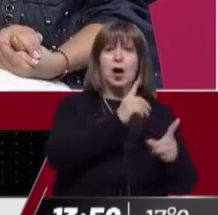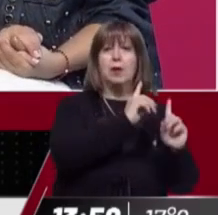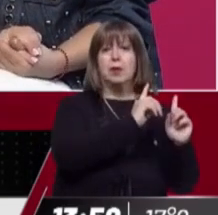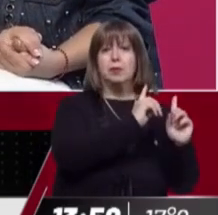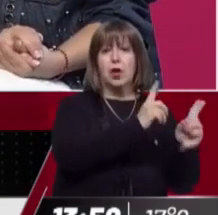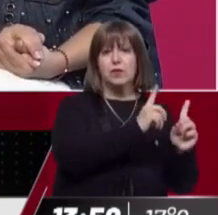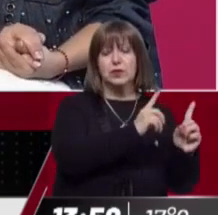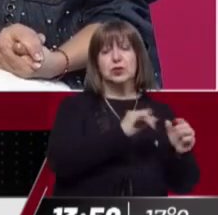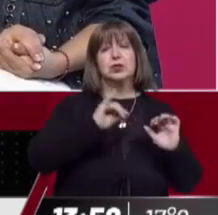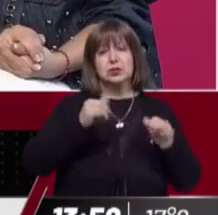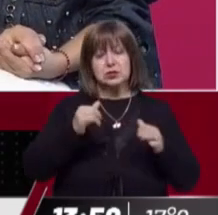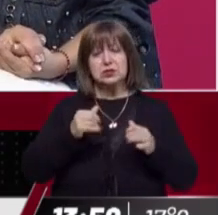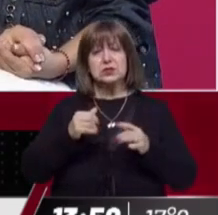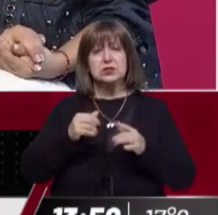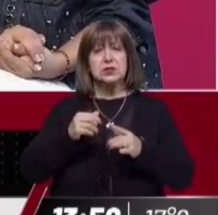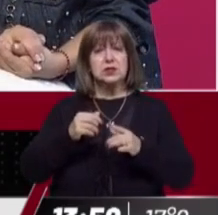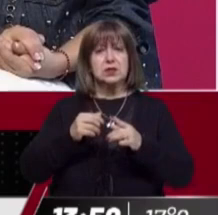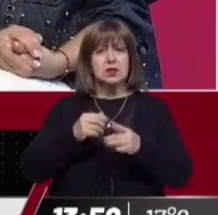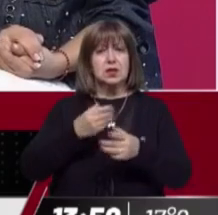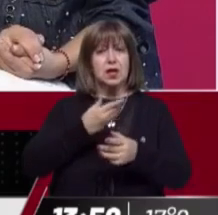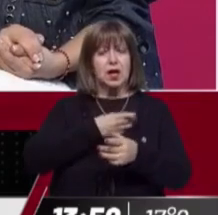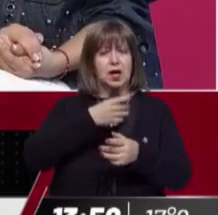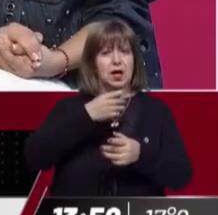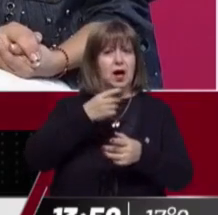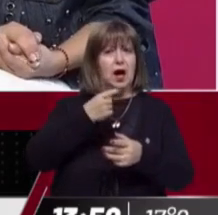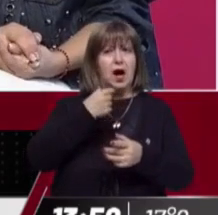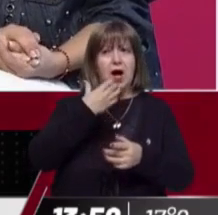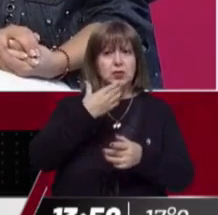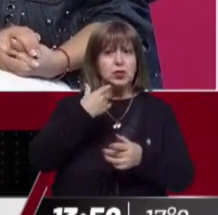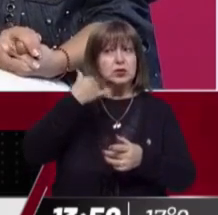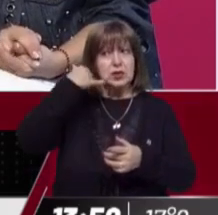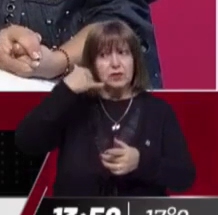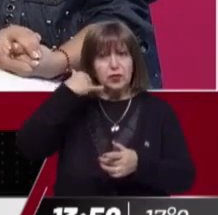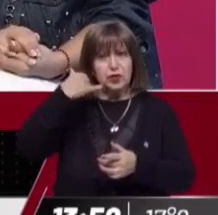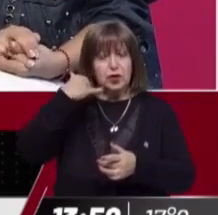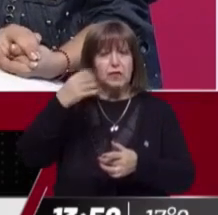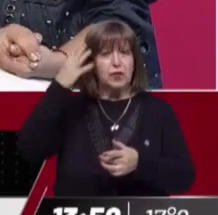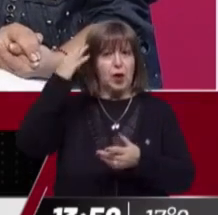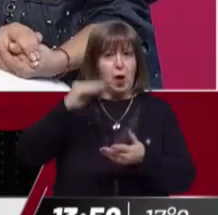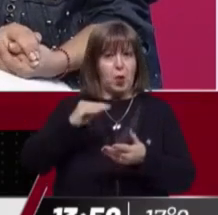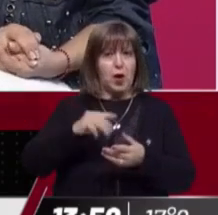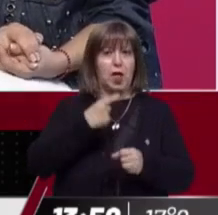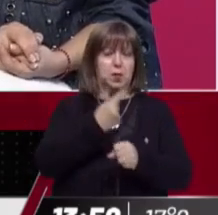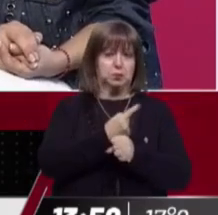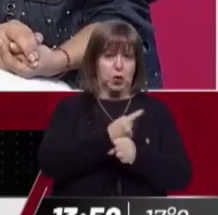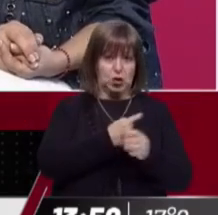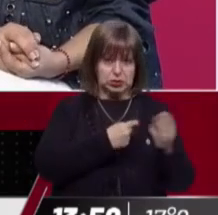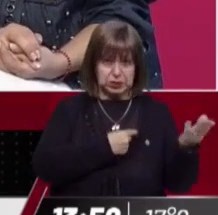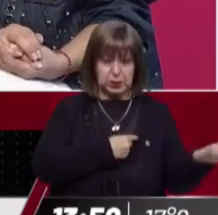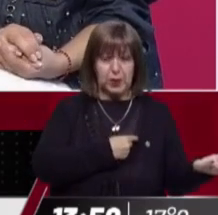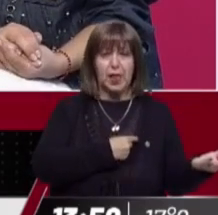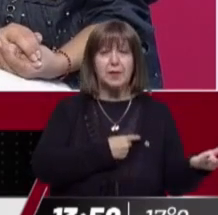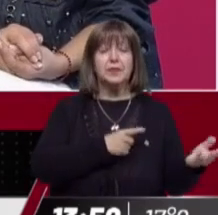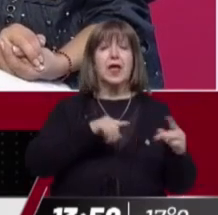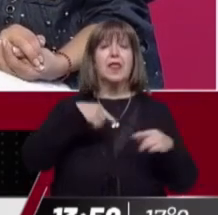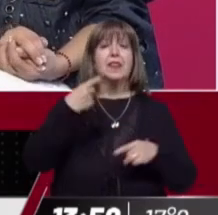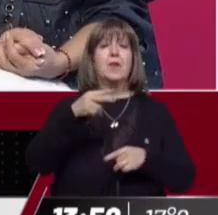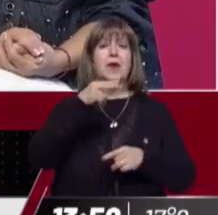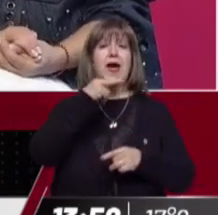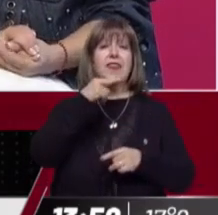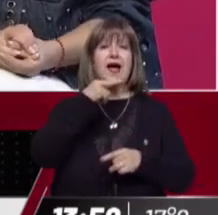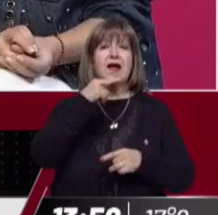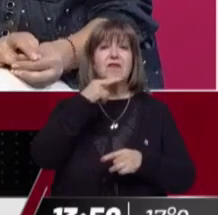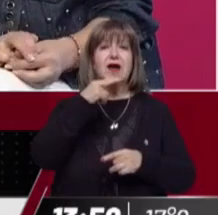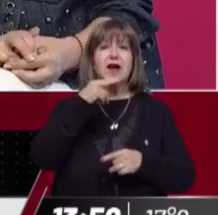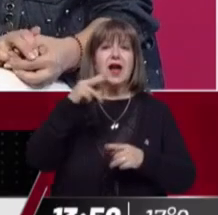un abogado, Ferra Ferrero, con quien hemos tratado de establecer contacto y no hemos podido en las últimas horas. La semana pasada lo hicimos y nos dijo, después del viernes puedo llegar a